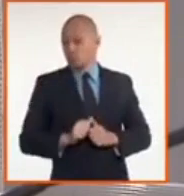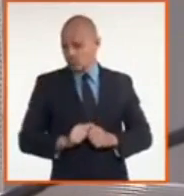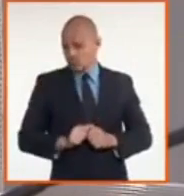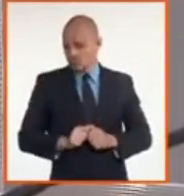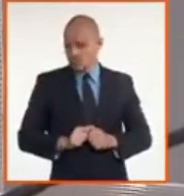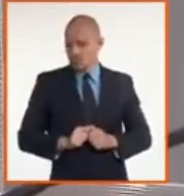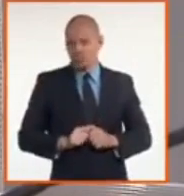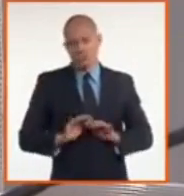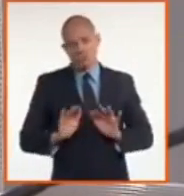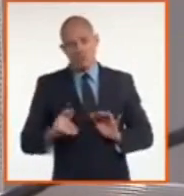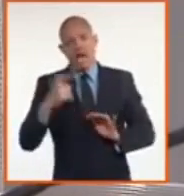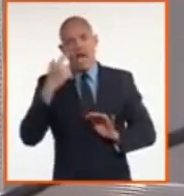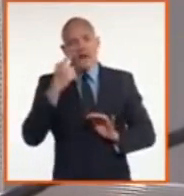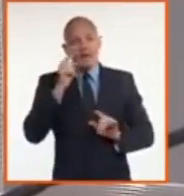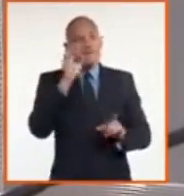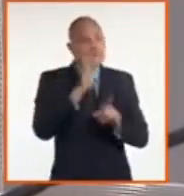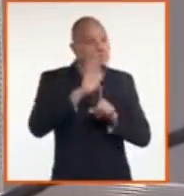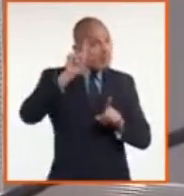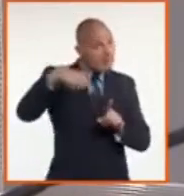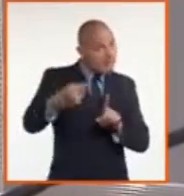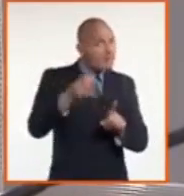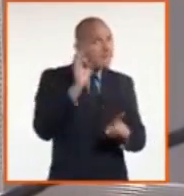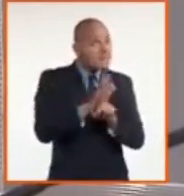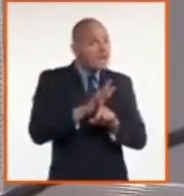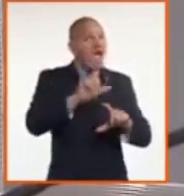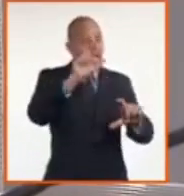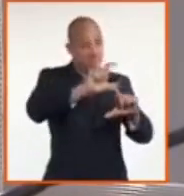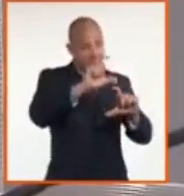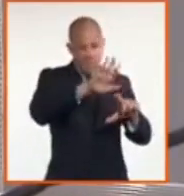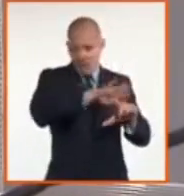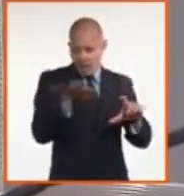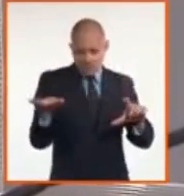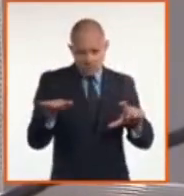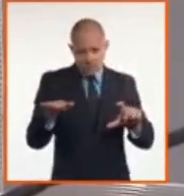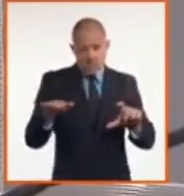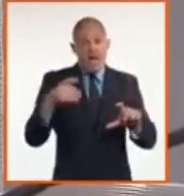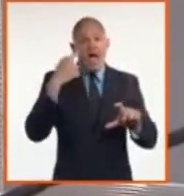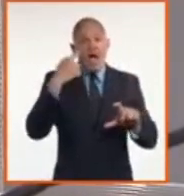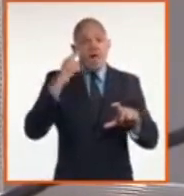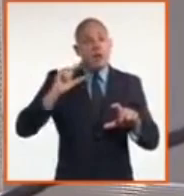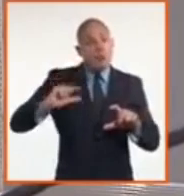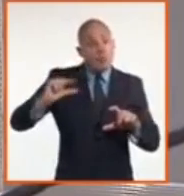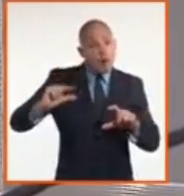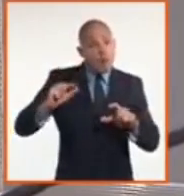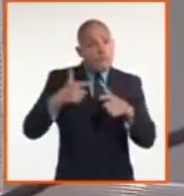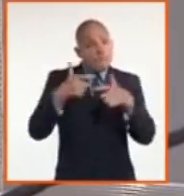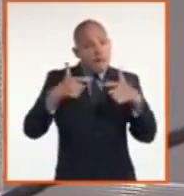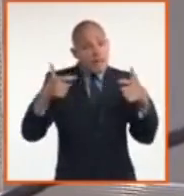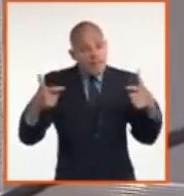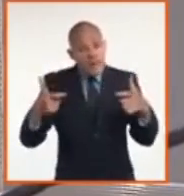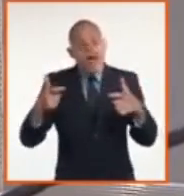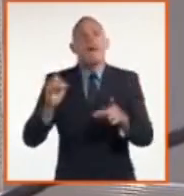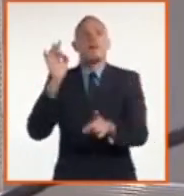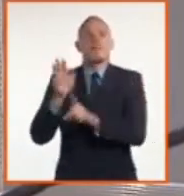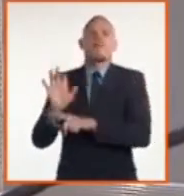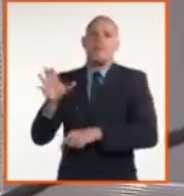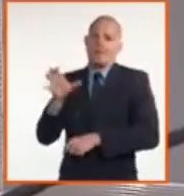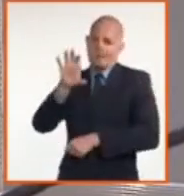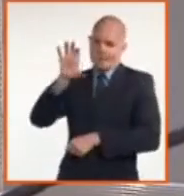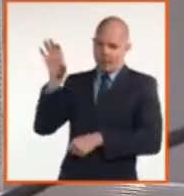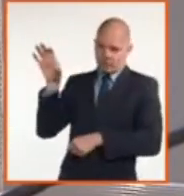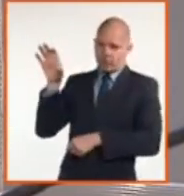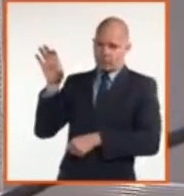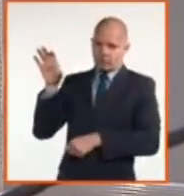servicio se vaya ampliando y en la medida realmente que nosotros cantemos más divisas y tengamos por por supuesto más capacidad de